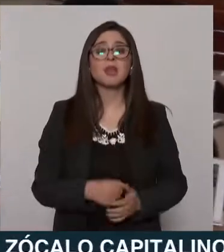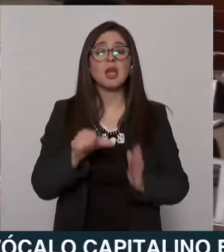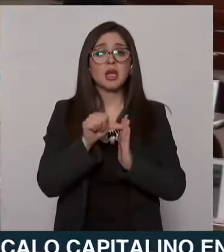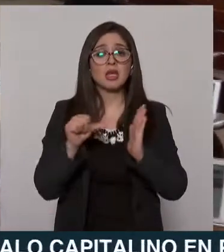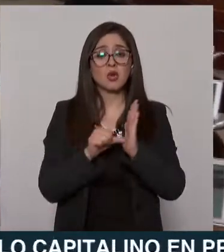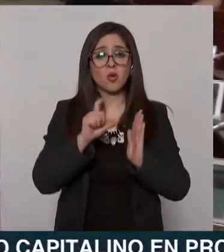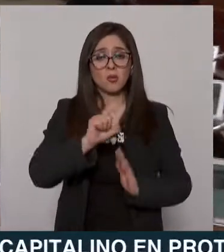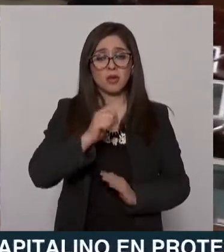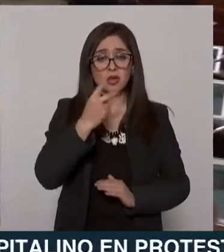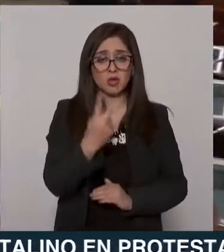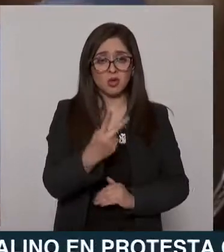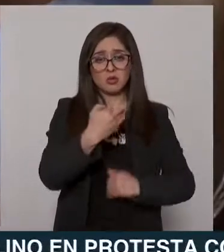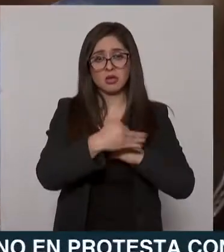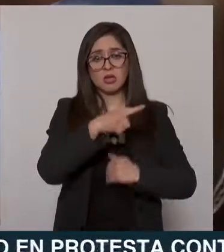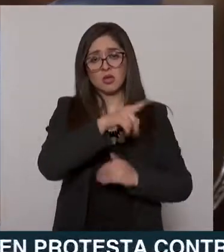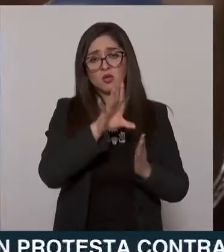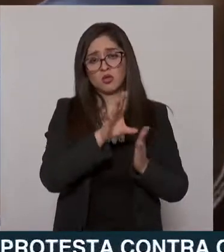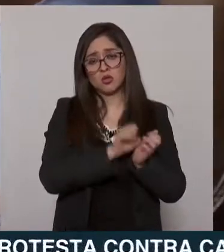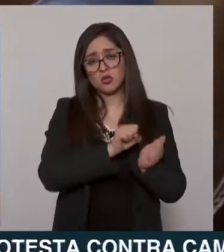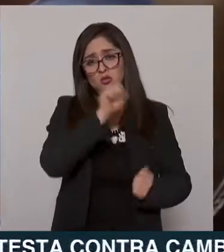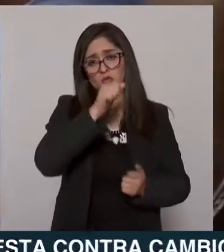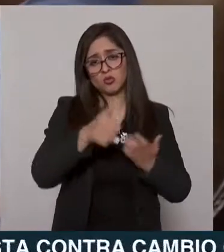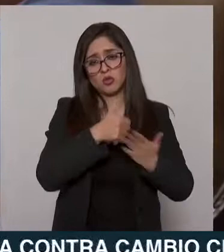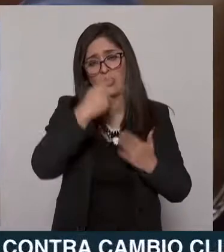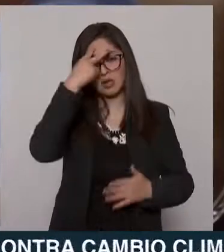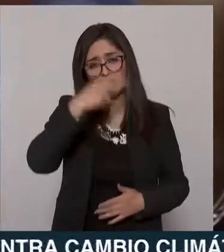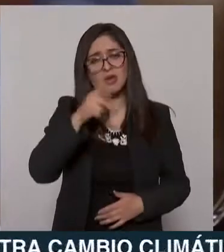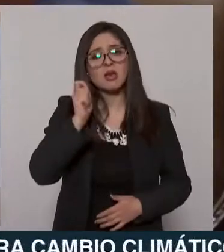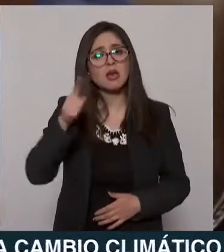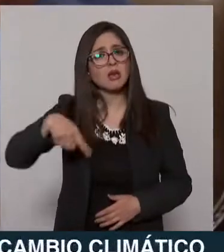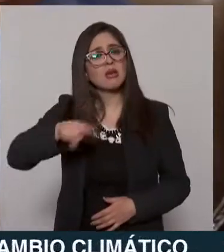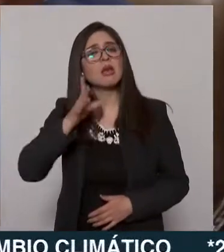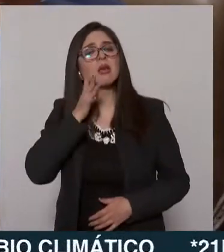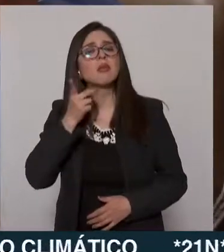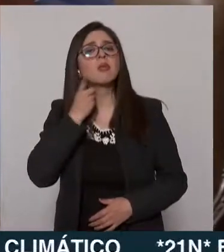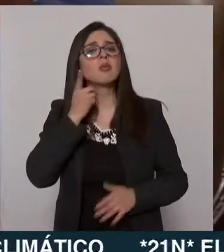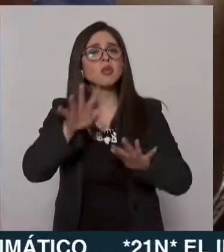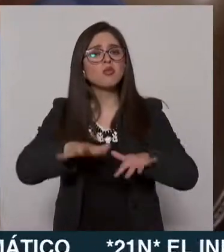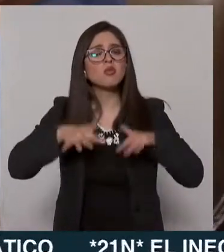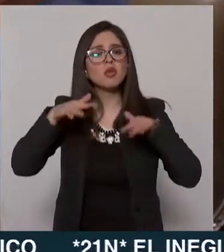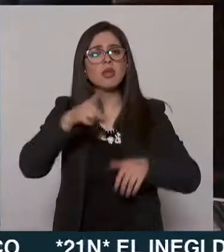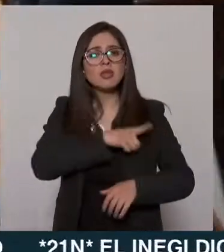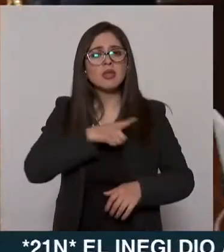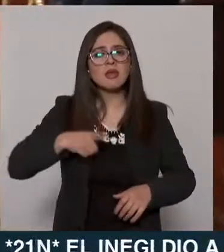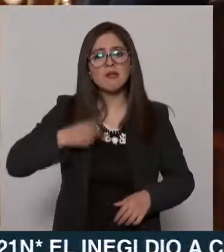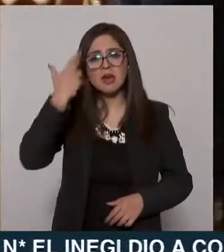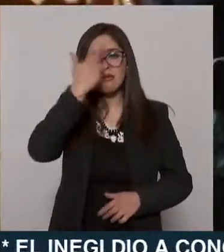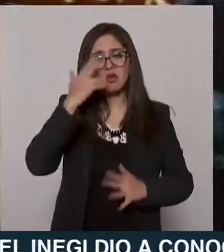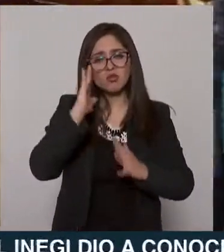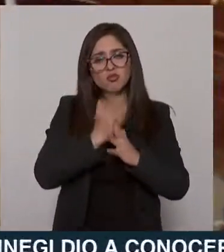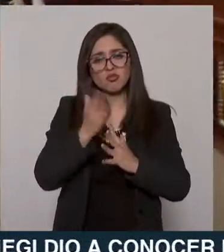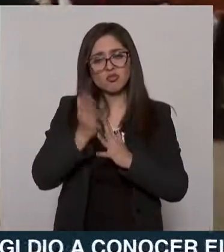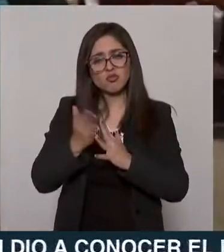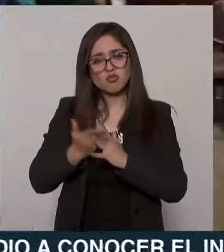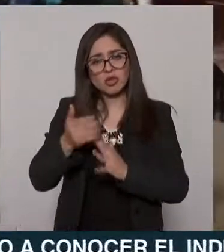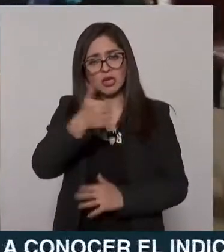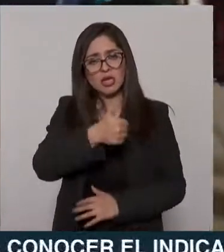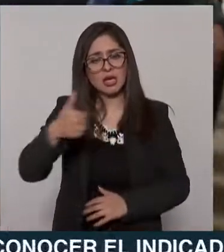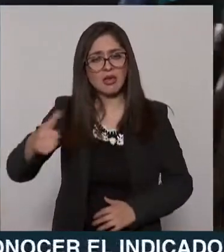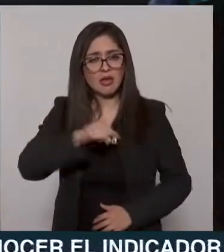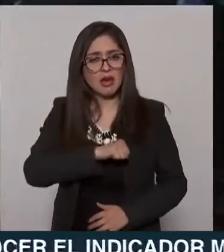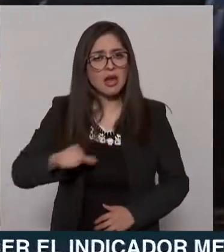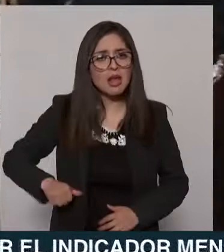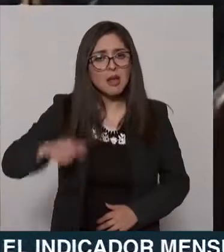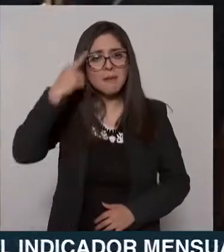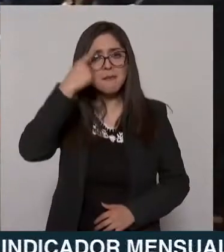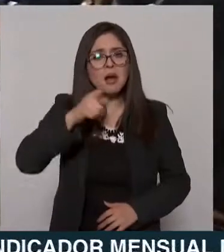de la Constitución de la Ciudad de México establece que el Congreso local deberá iniciar la revisión de la división territorial de las demarcaciones bajo criterios de